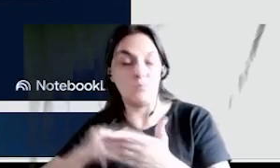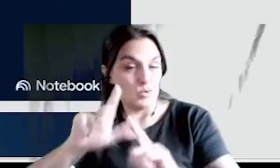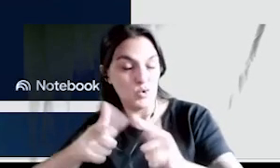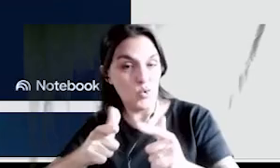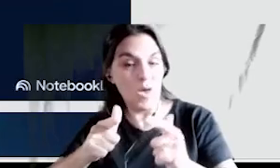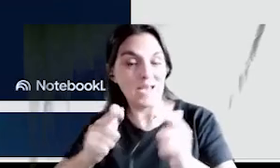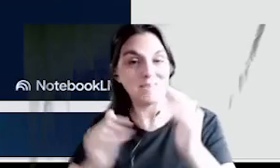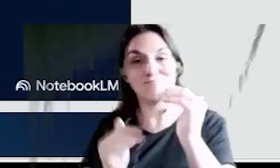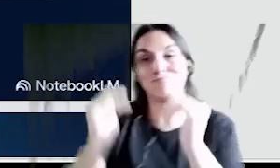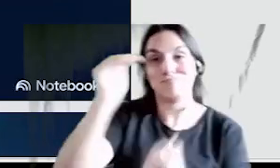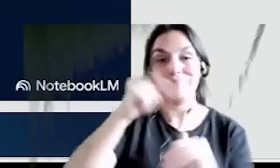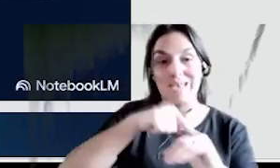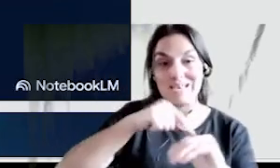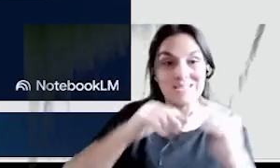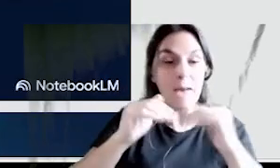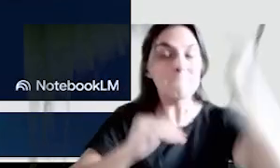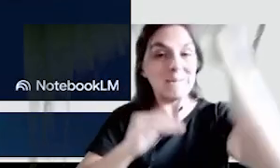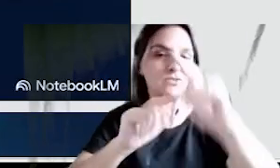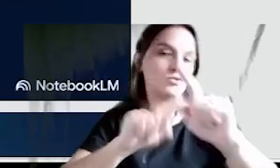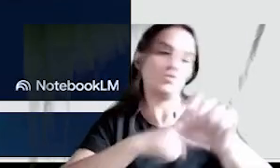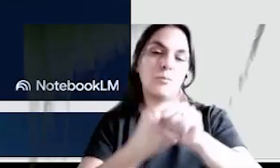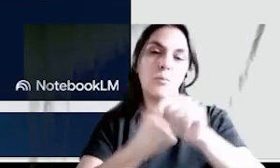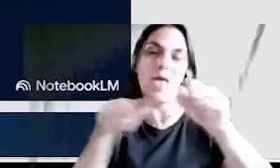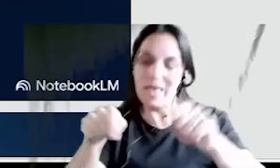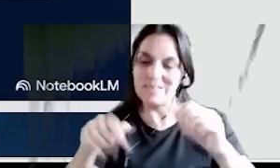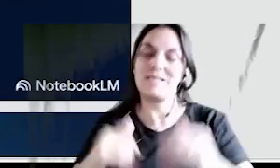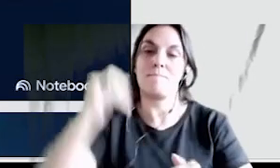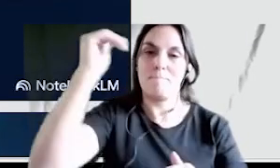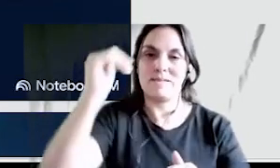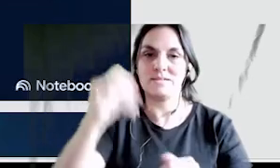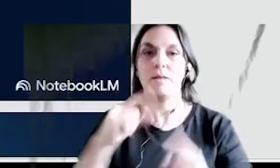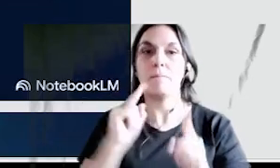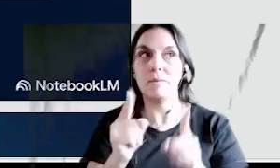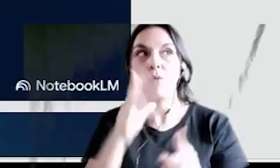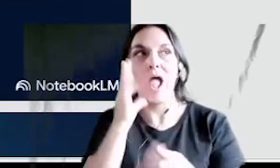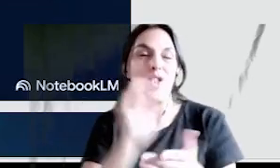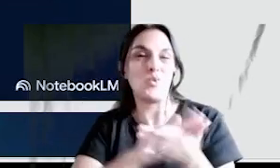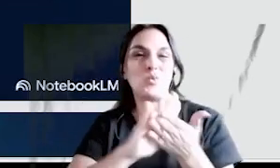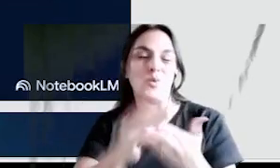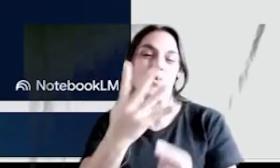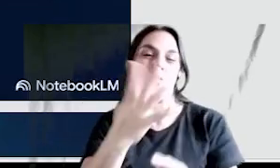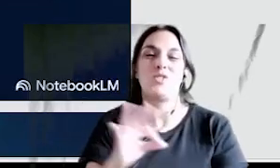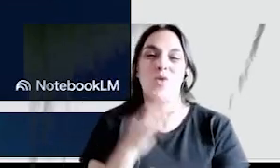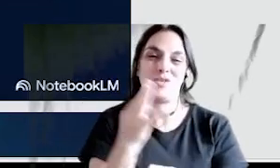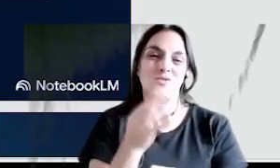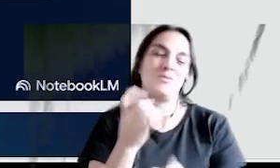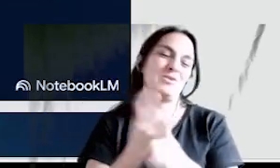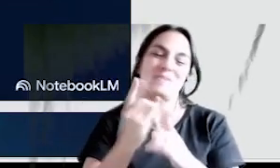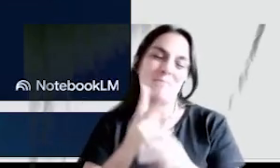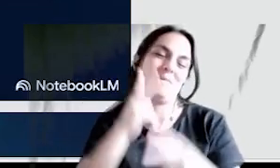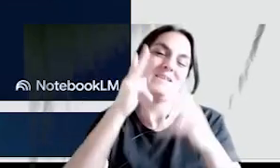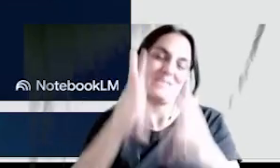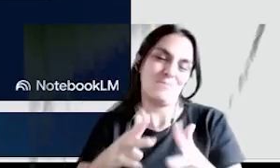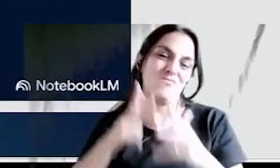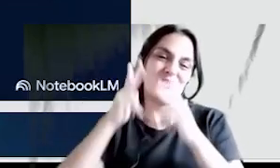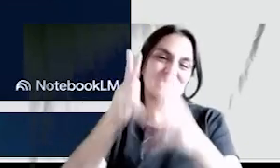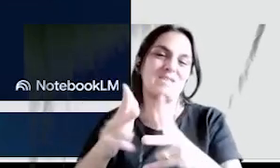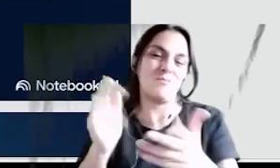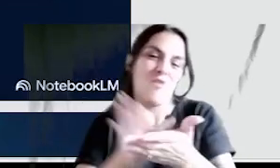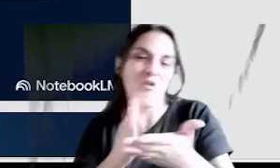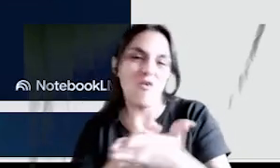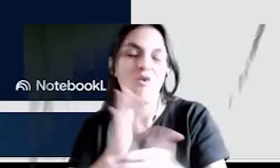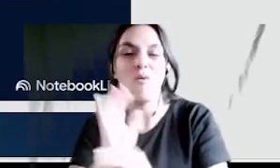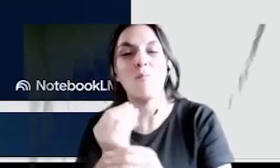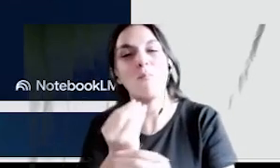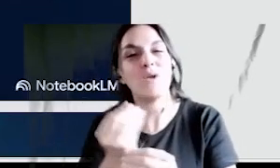es novedoso, novedoso de los últimos 4 años, pero siempre en cada curso nos permitimos repasarlo, porque quienes